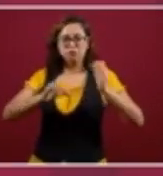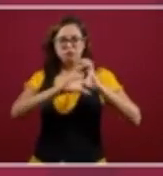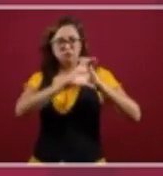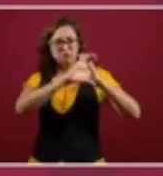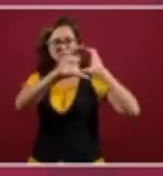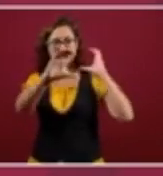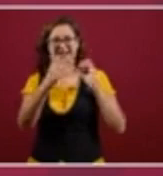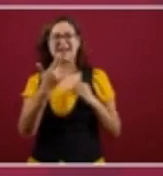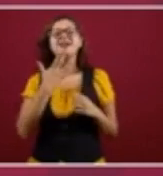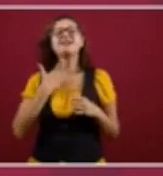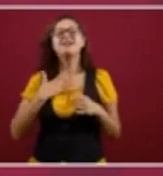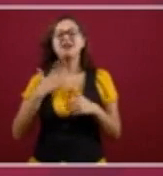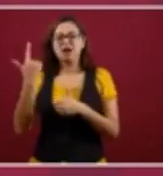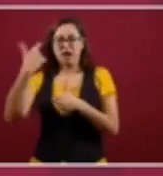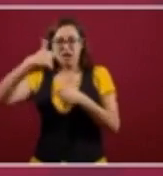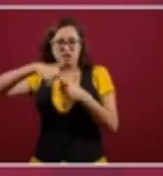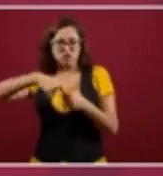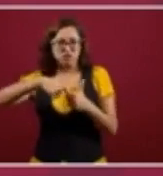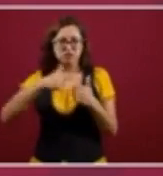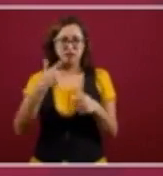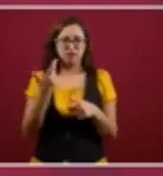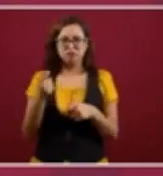Que resolvimos,